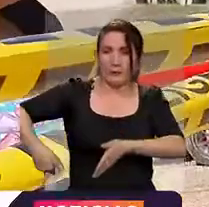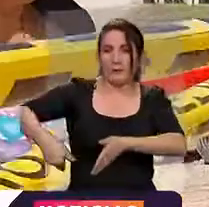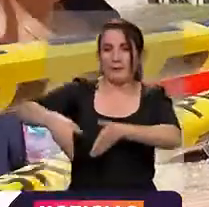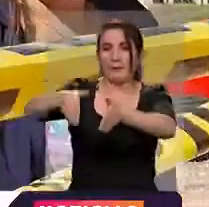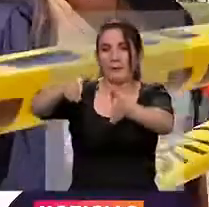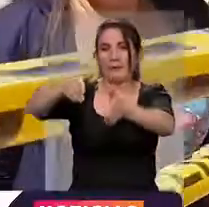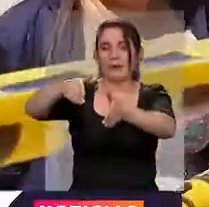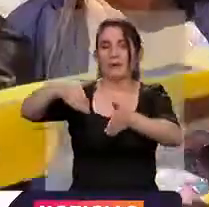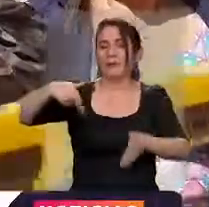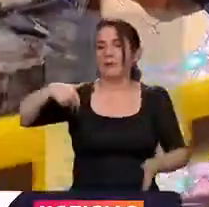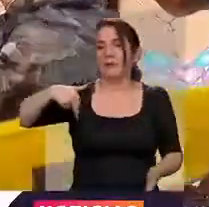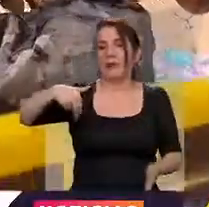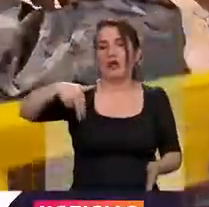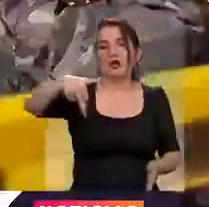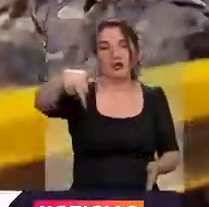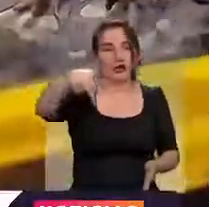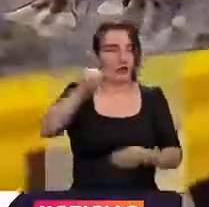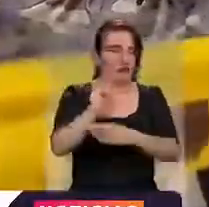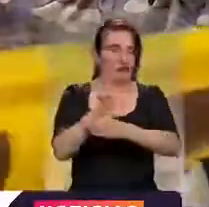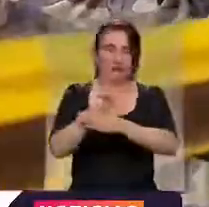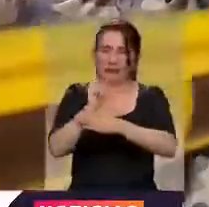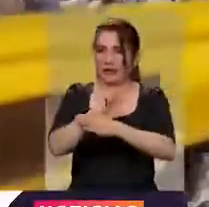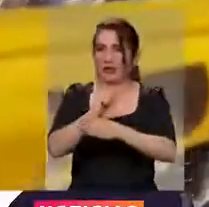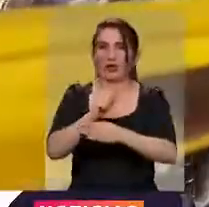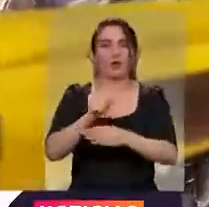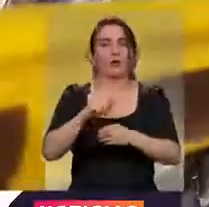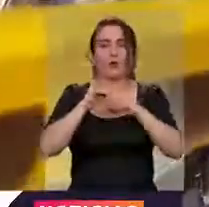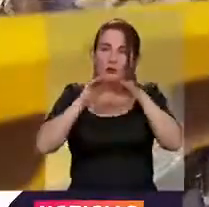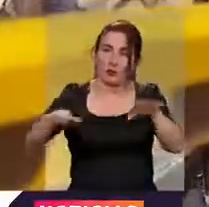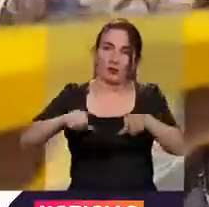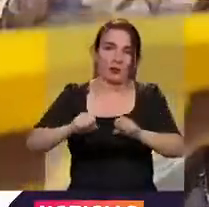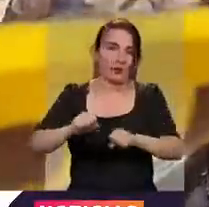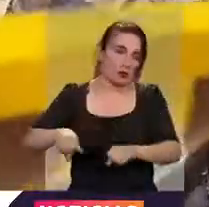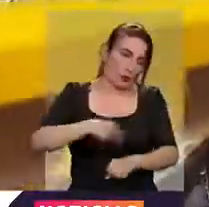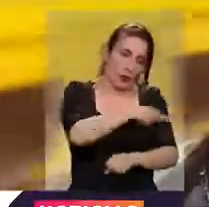sería de paso peatonal y los vehículos particulares y públicos deben pasar por otra calle.